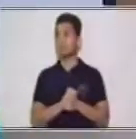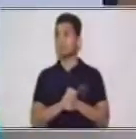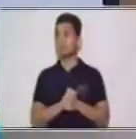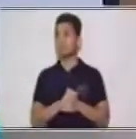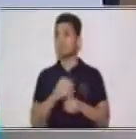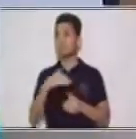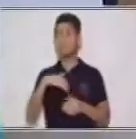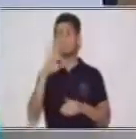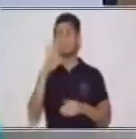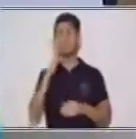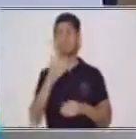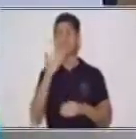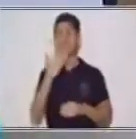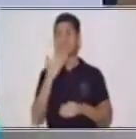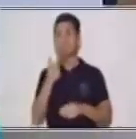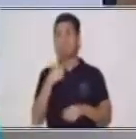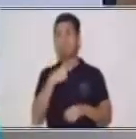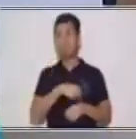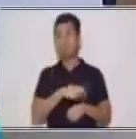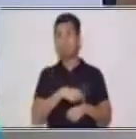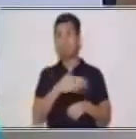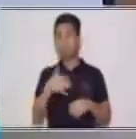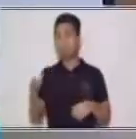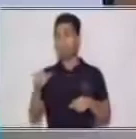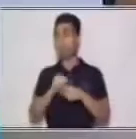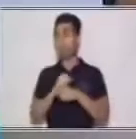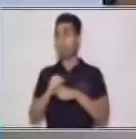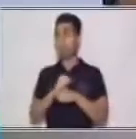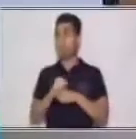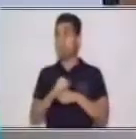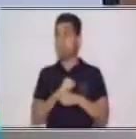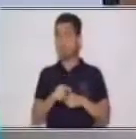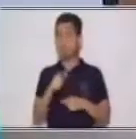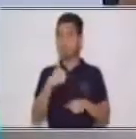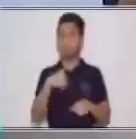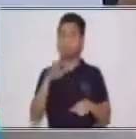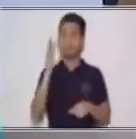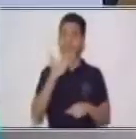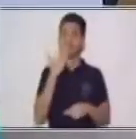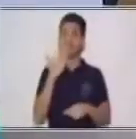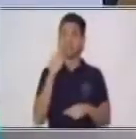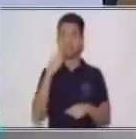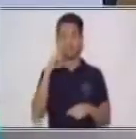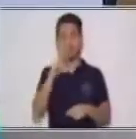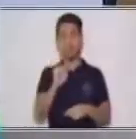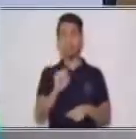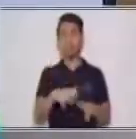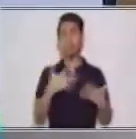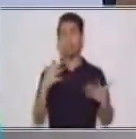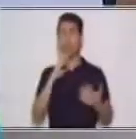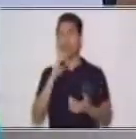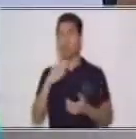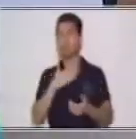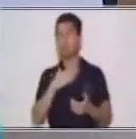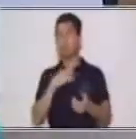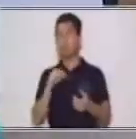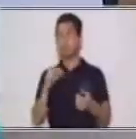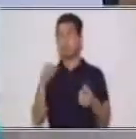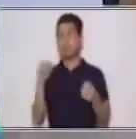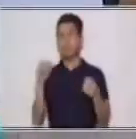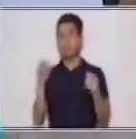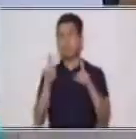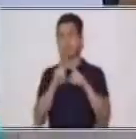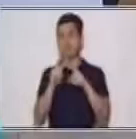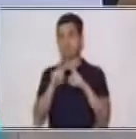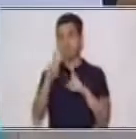mayor facilidad con el tiempo. Mientras más ejercicios vayamos haciendo, va a ser mucho más fácil poder determinar cuáles son nuestros valores. Y